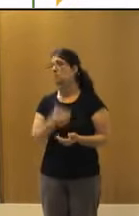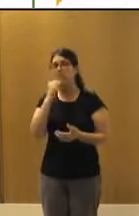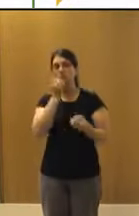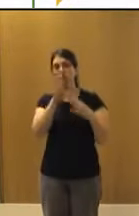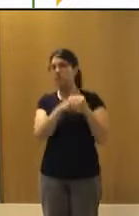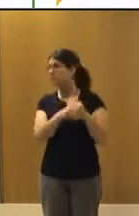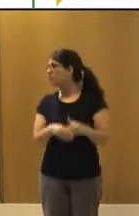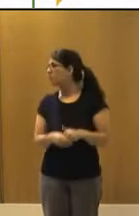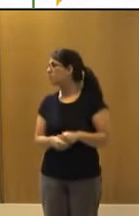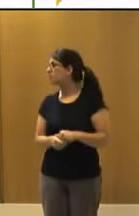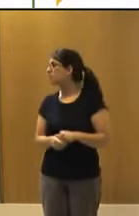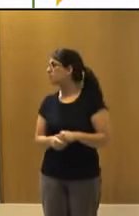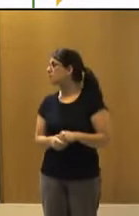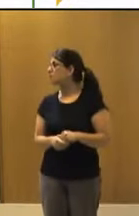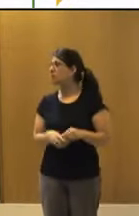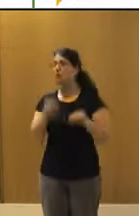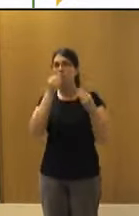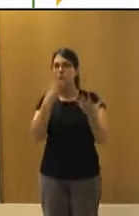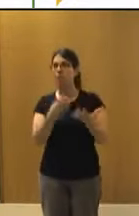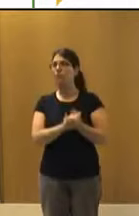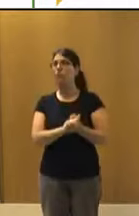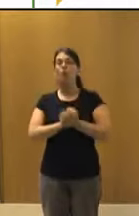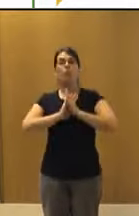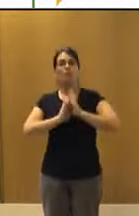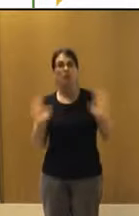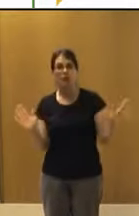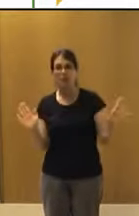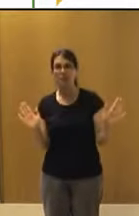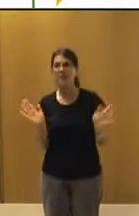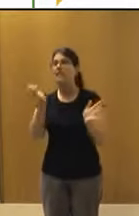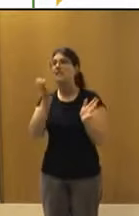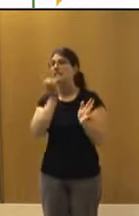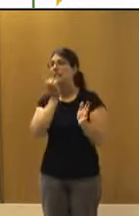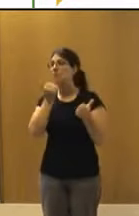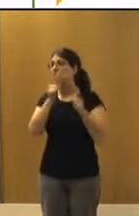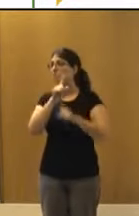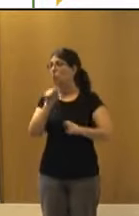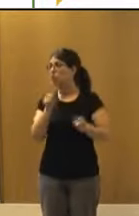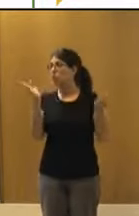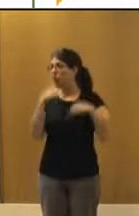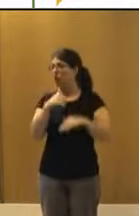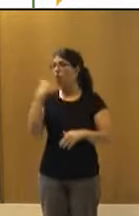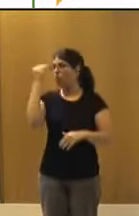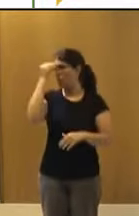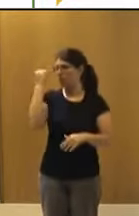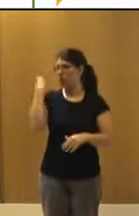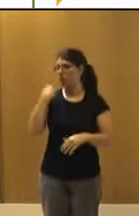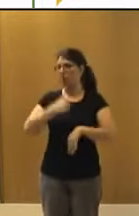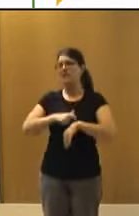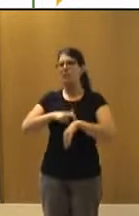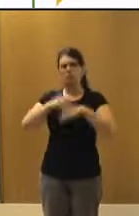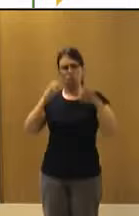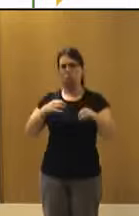Pues nada, Si no hay más preguntas, yo